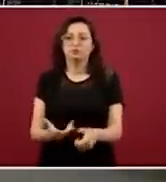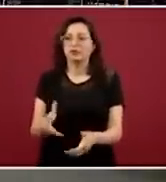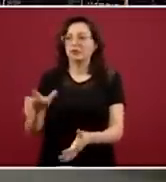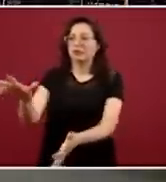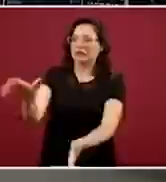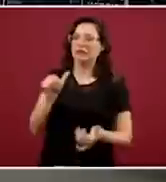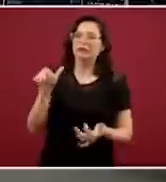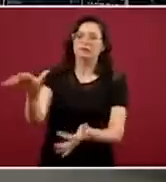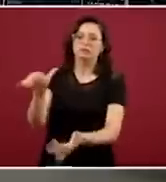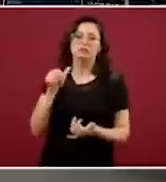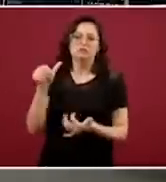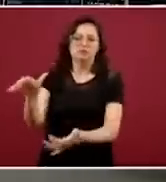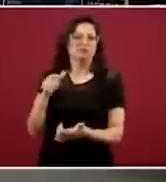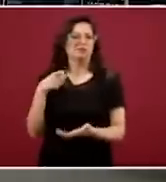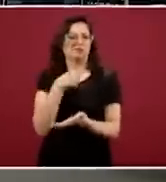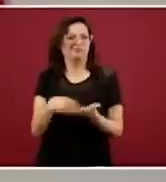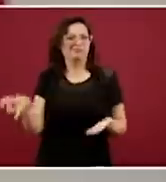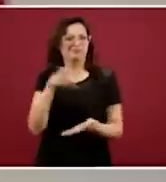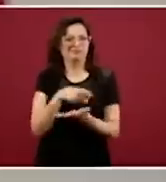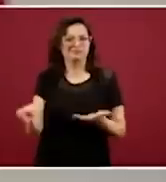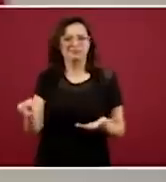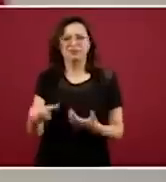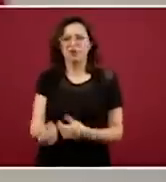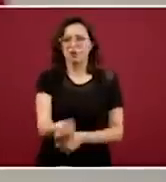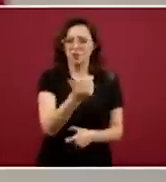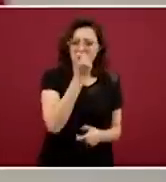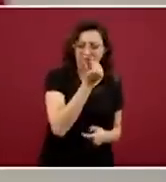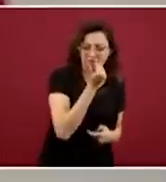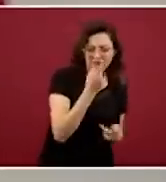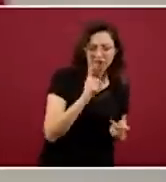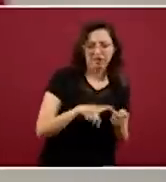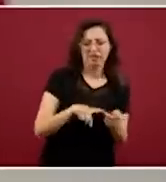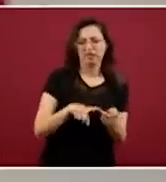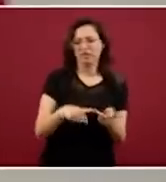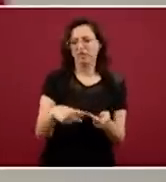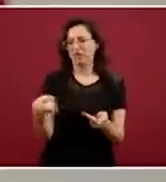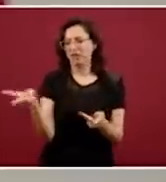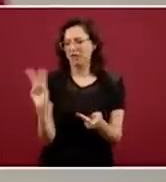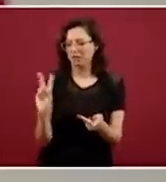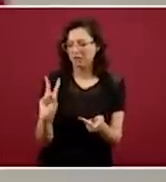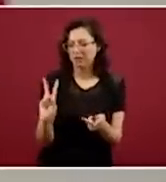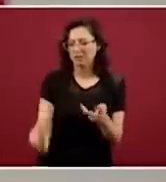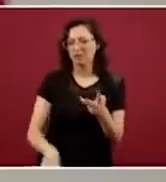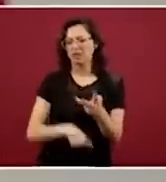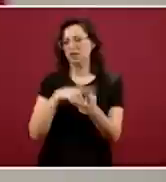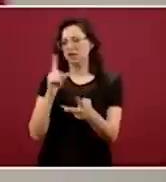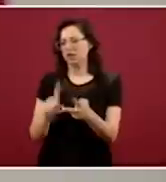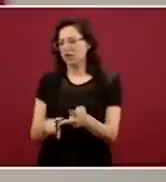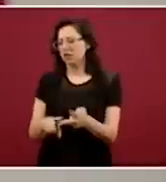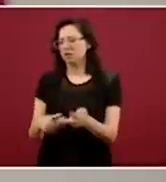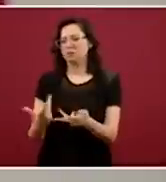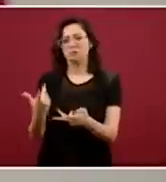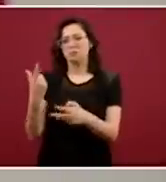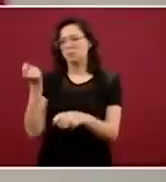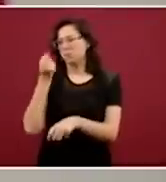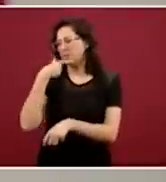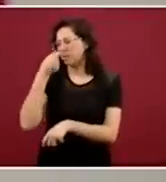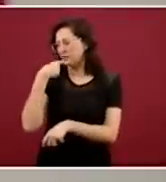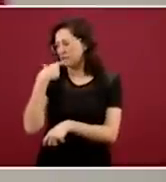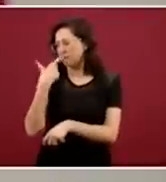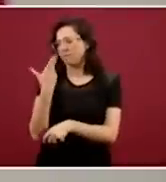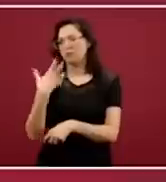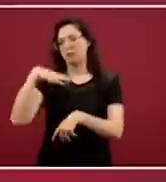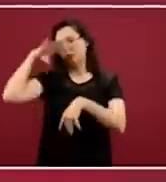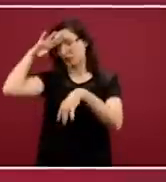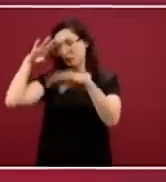de materiales, ya sea comida, ya sea vitaminas, u otros medicamentos, por ejemplo, para